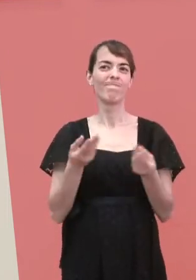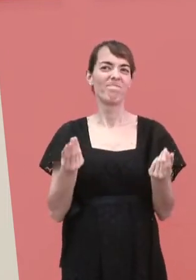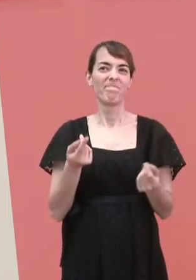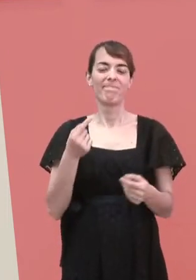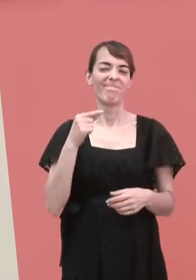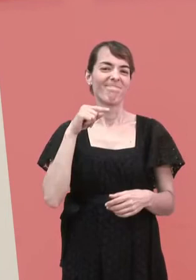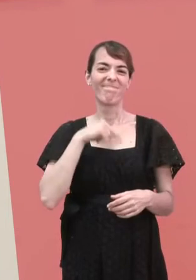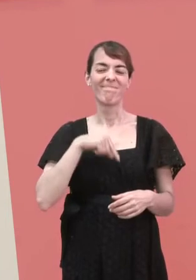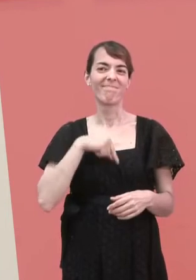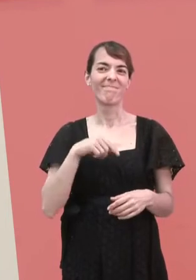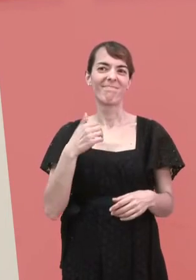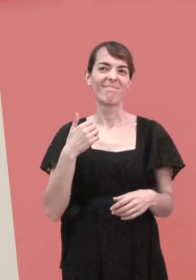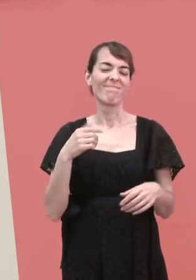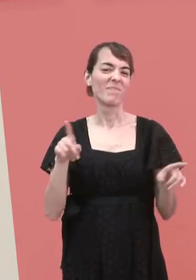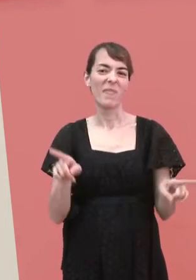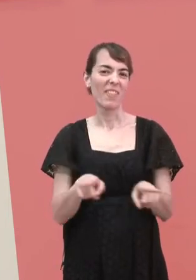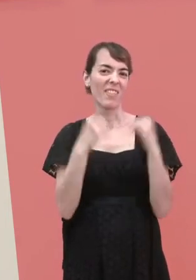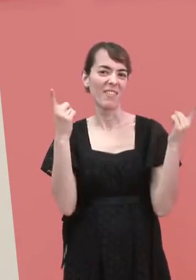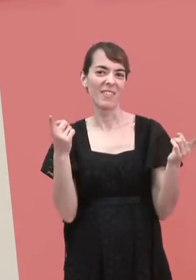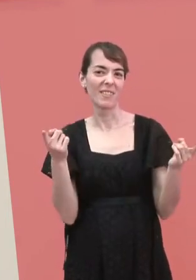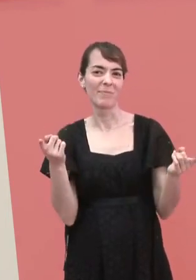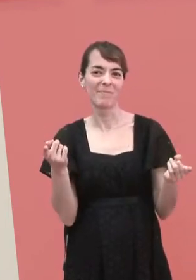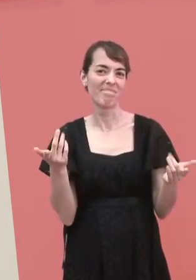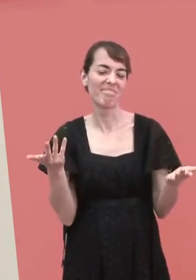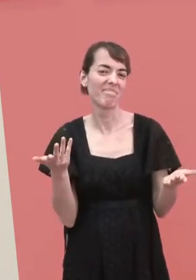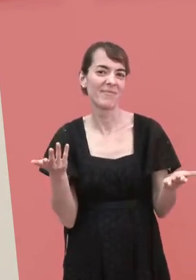te es un poco indiferente. Lo